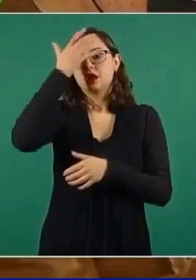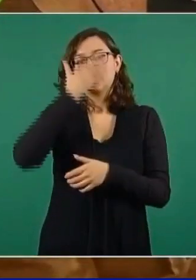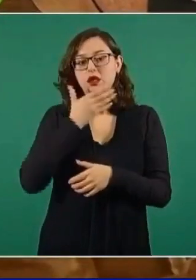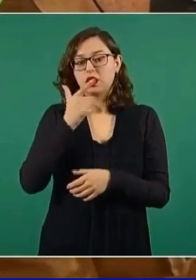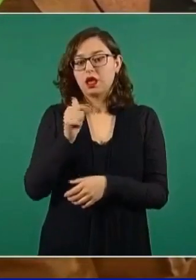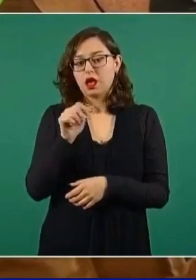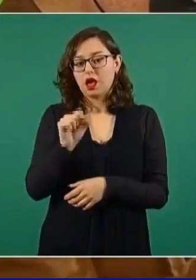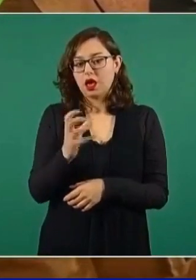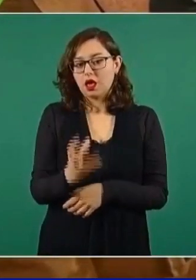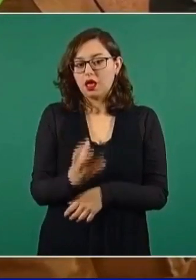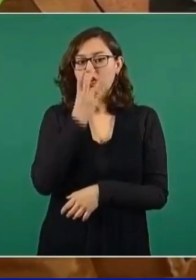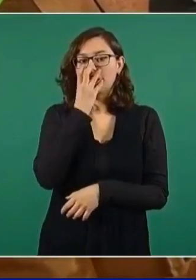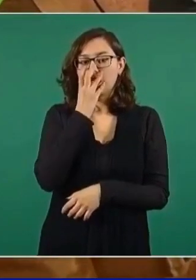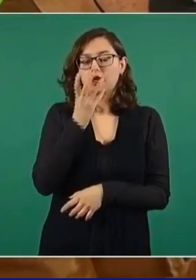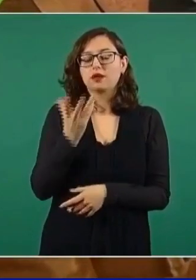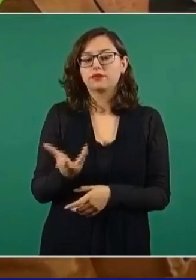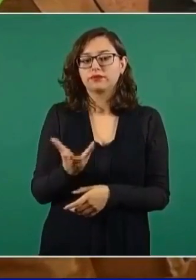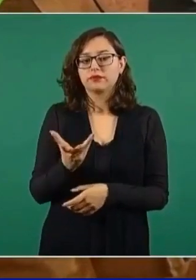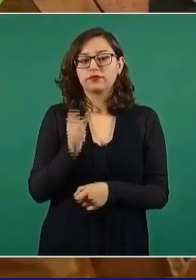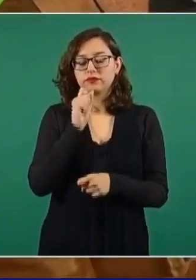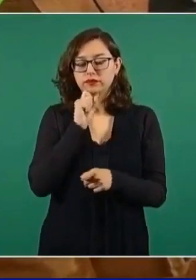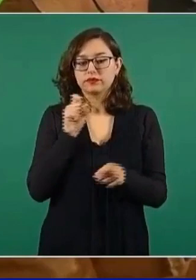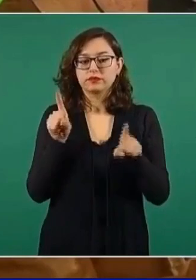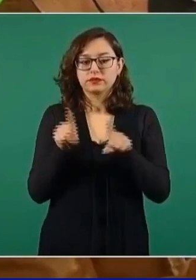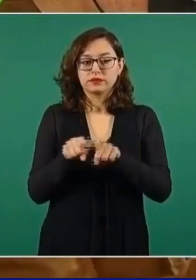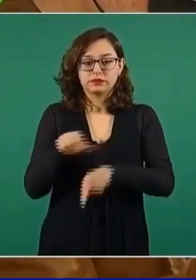protectores de brazo B-top,